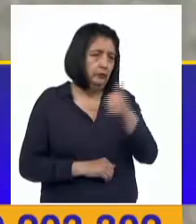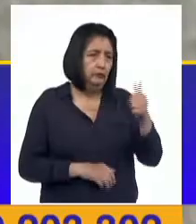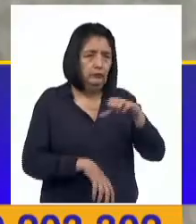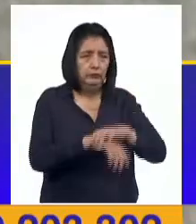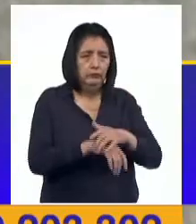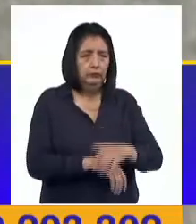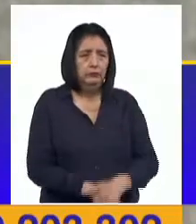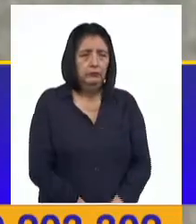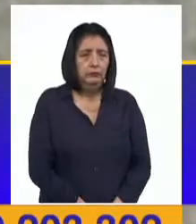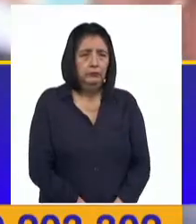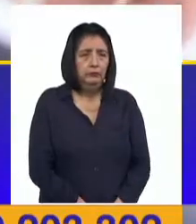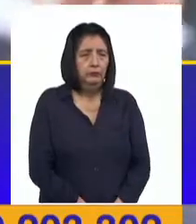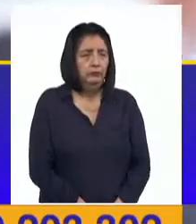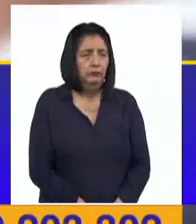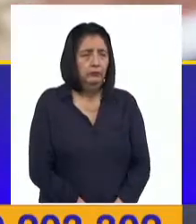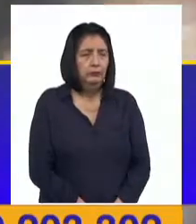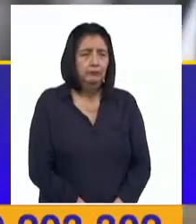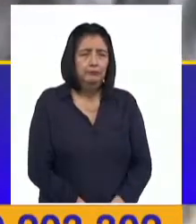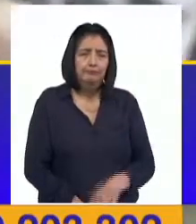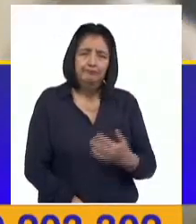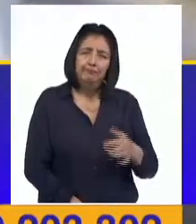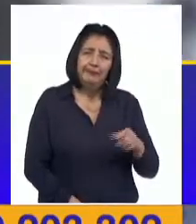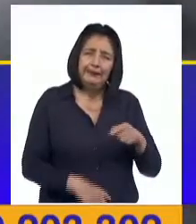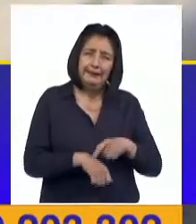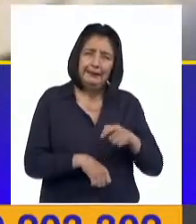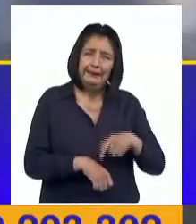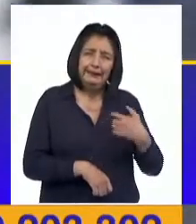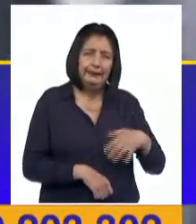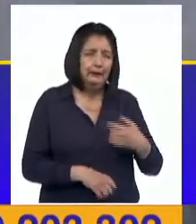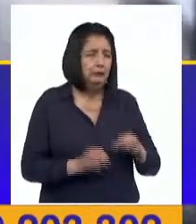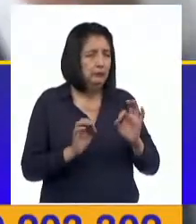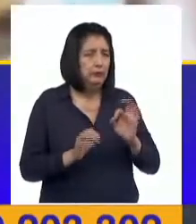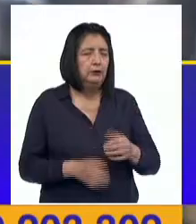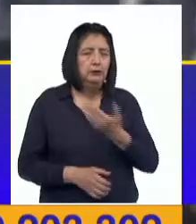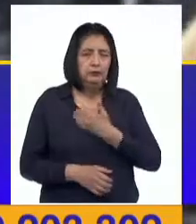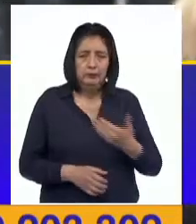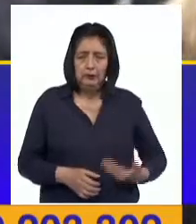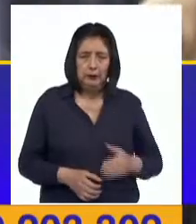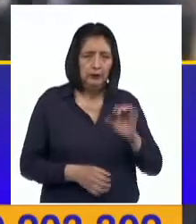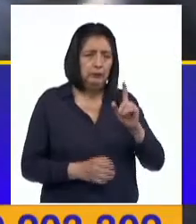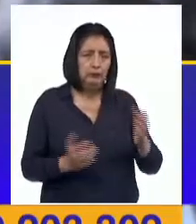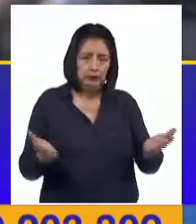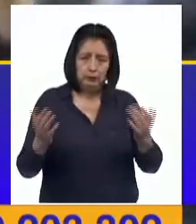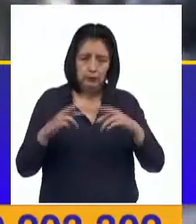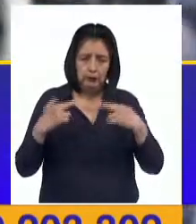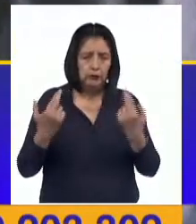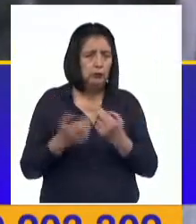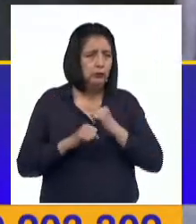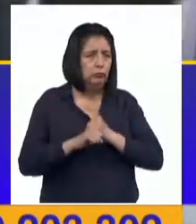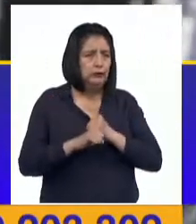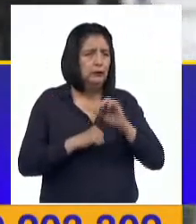detenido en medio de esta emergencia el presidente el manuel macrón convocó a una reunión de seguridad